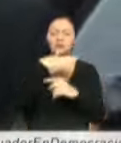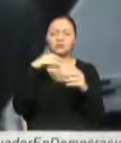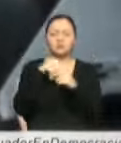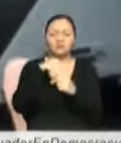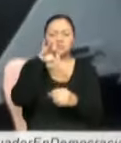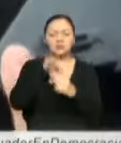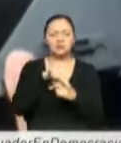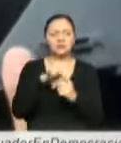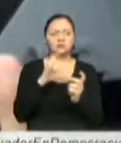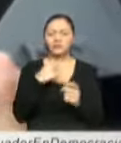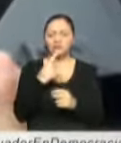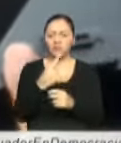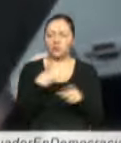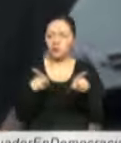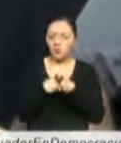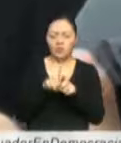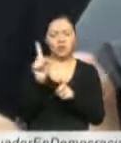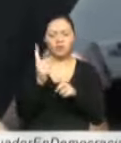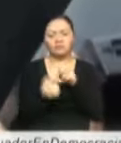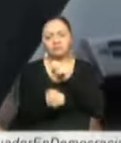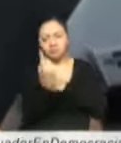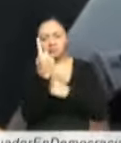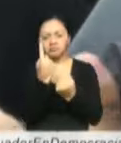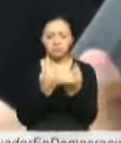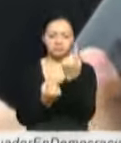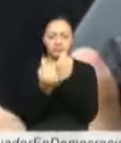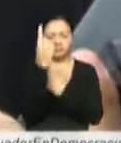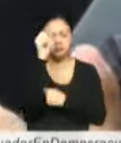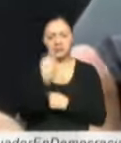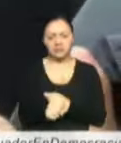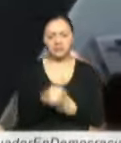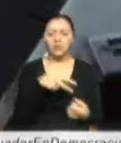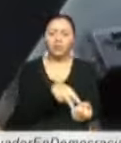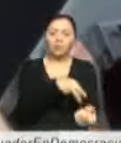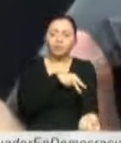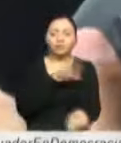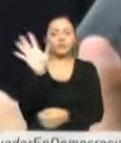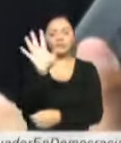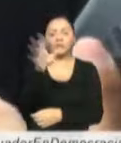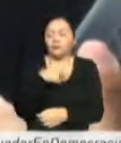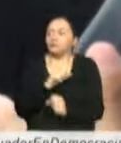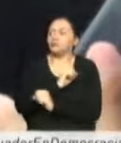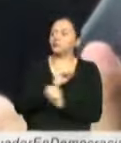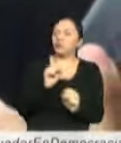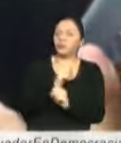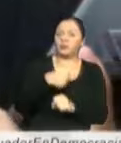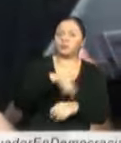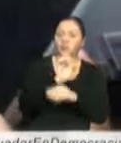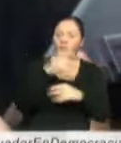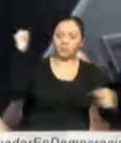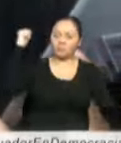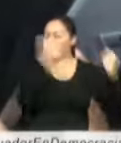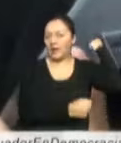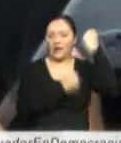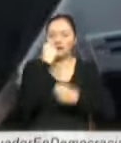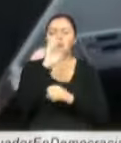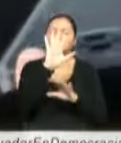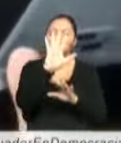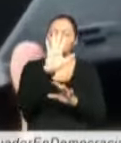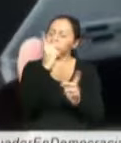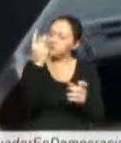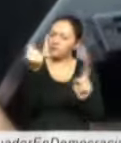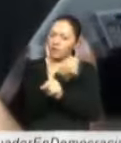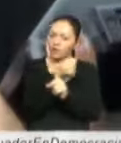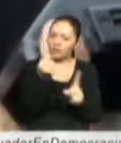electoral? Yo no diría comunes, son esporádicas, no estamos acostumbrados a estas cosas, por eso nos sorprenden tanto, y en buena hora que nos sorprendan, pero compare con